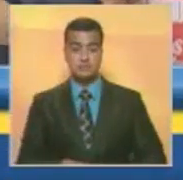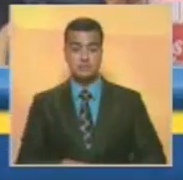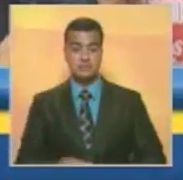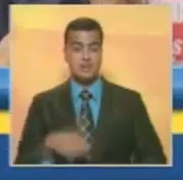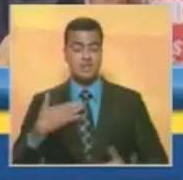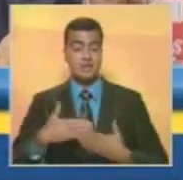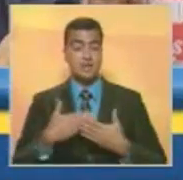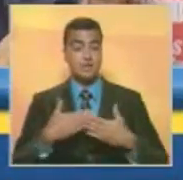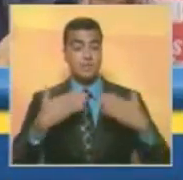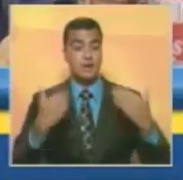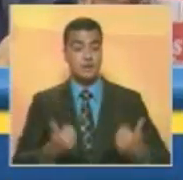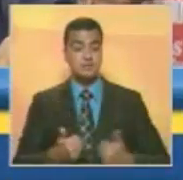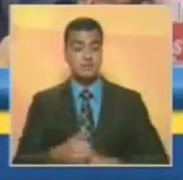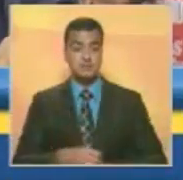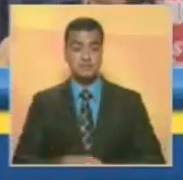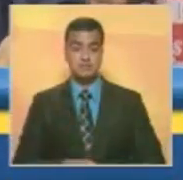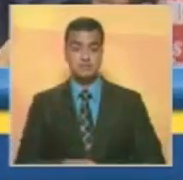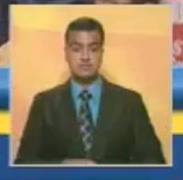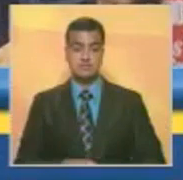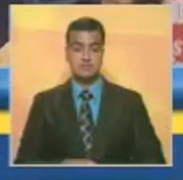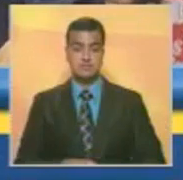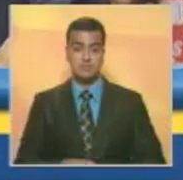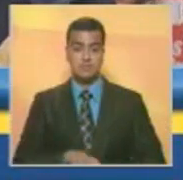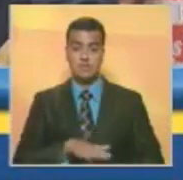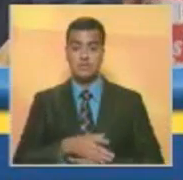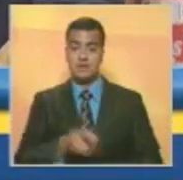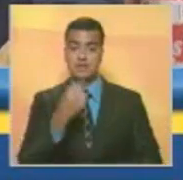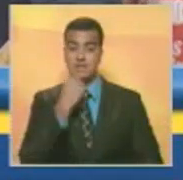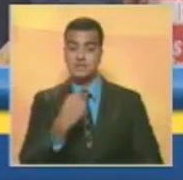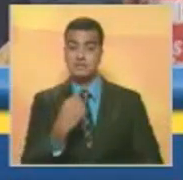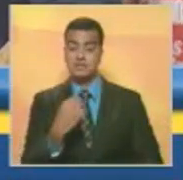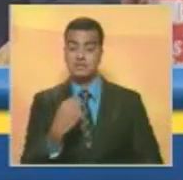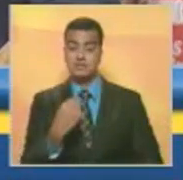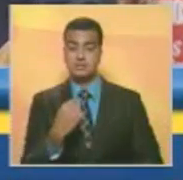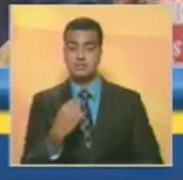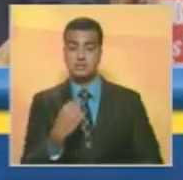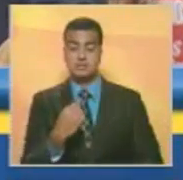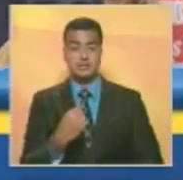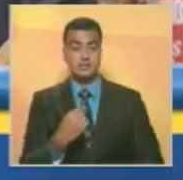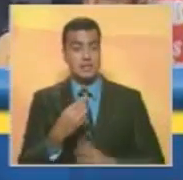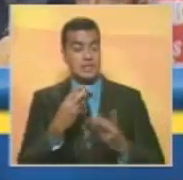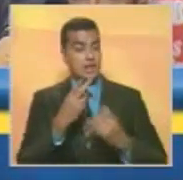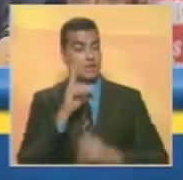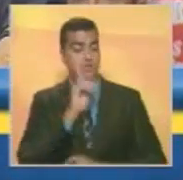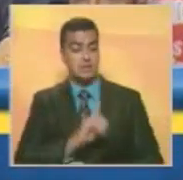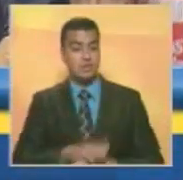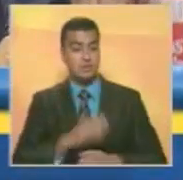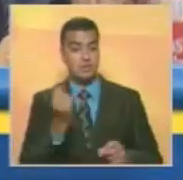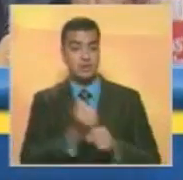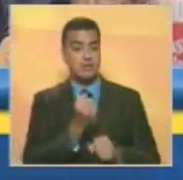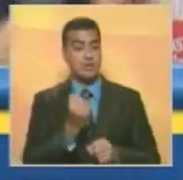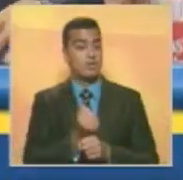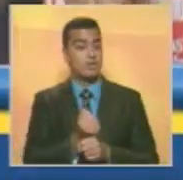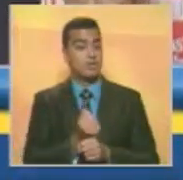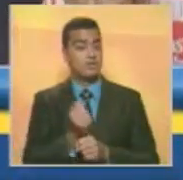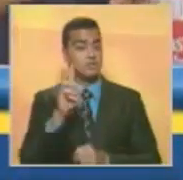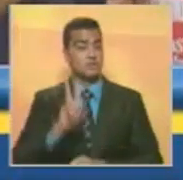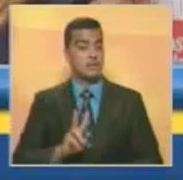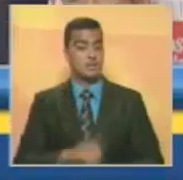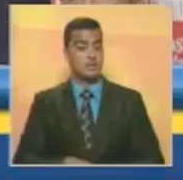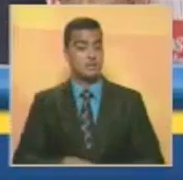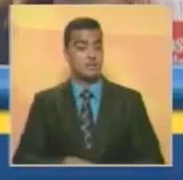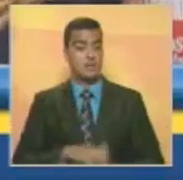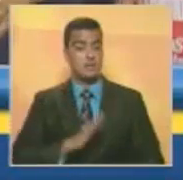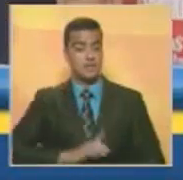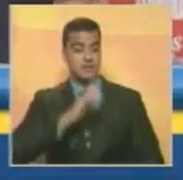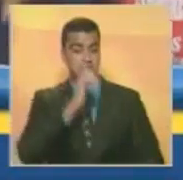me canse? Porque cuando él le dice a la a los trabajadores venezolanos, está